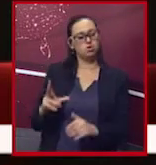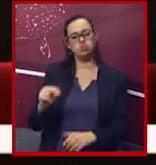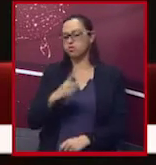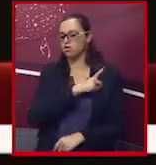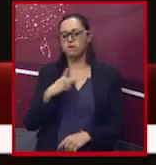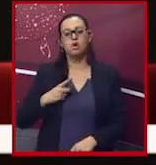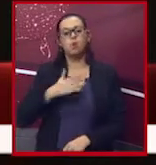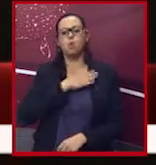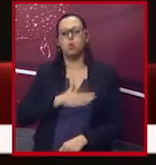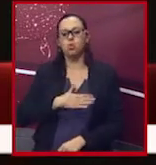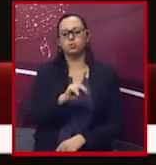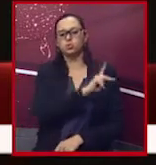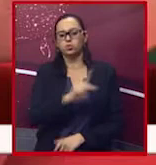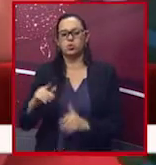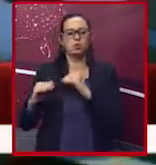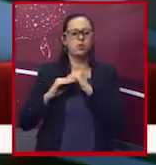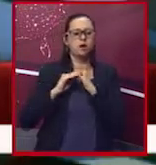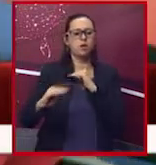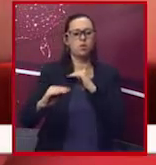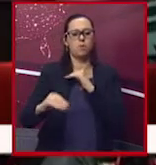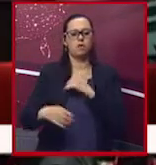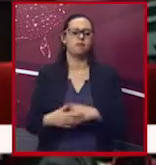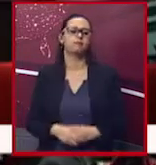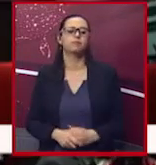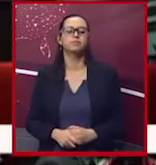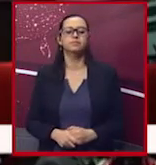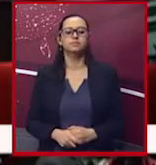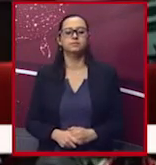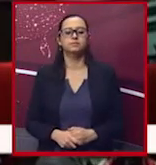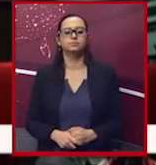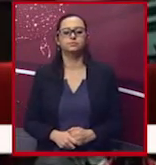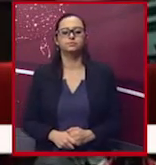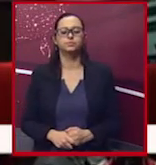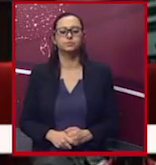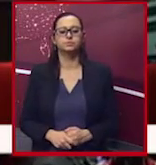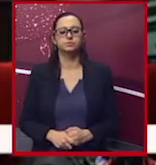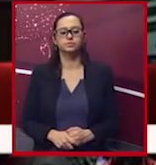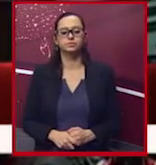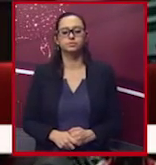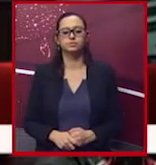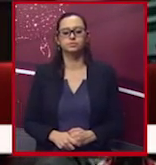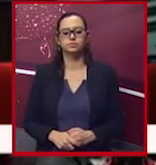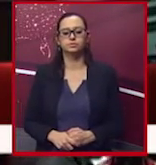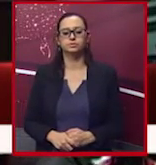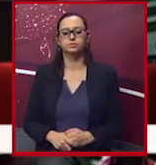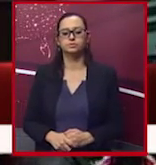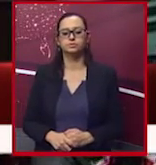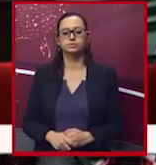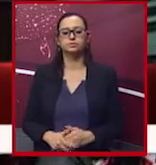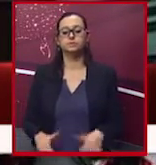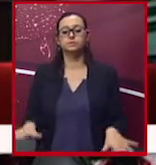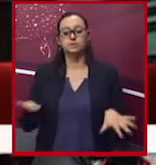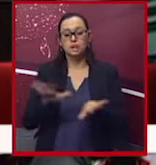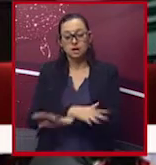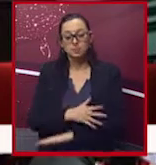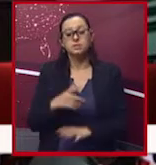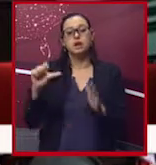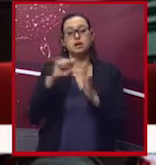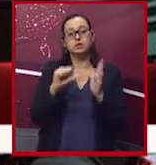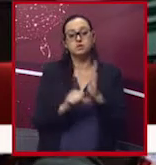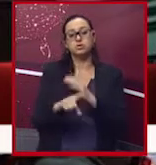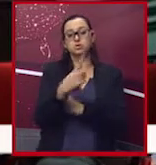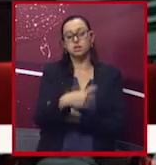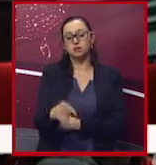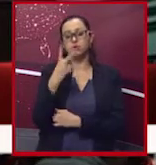para todos, una justicia igual. Si no hacemos también la reforma al 102